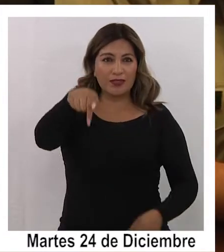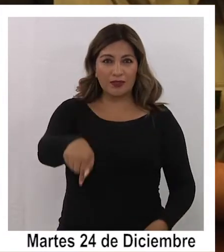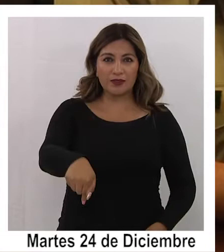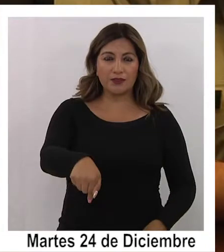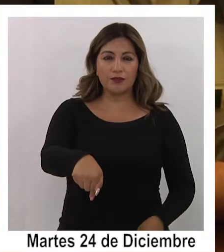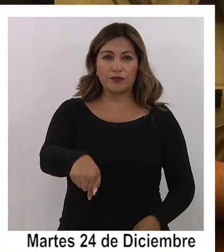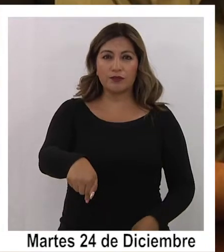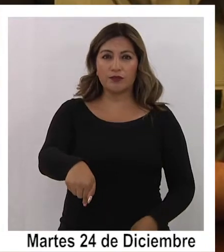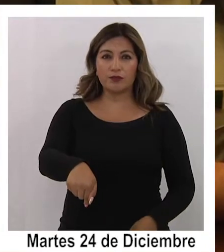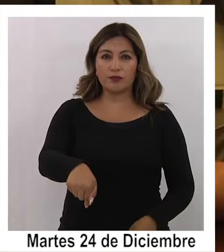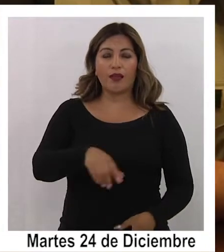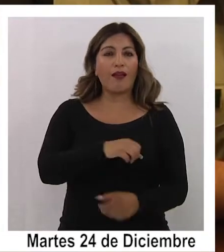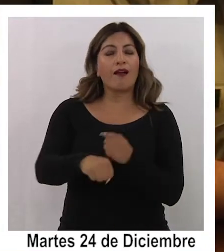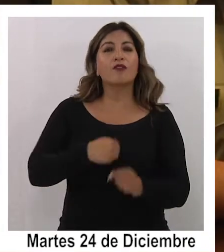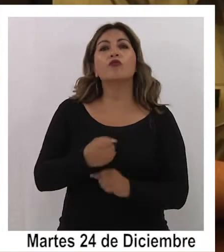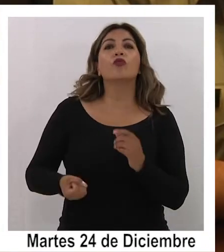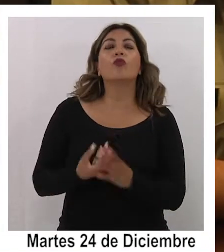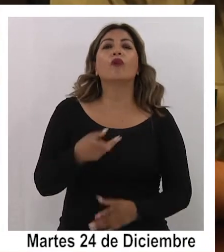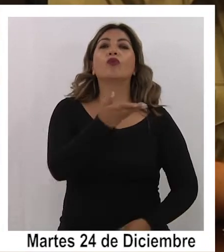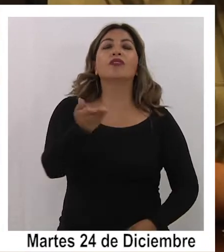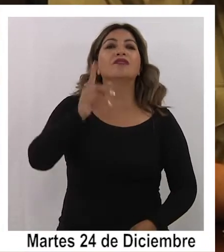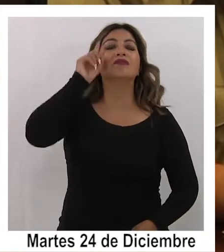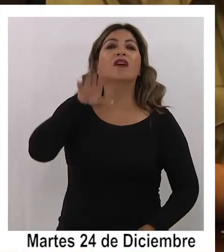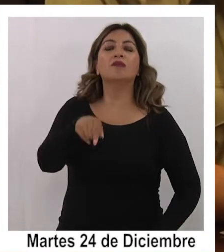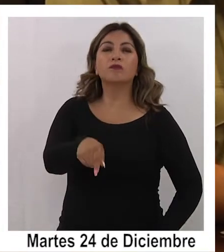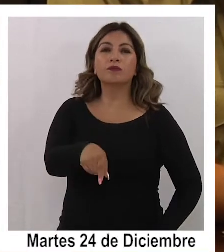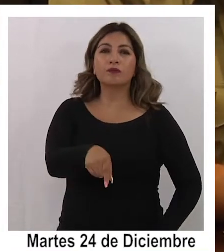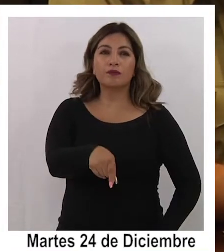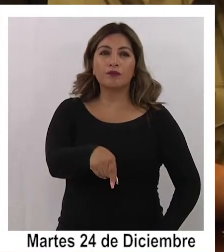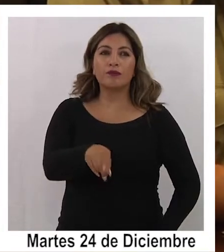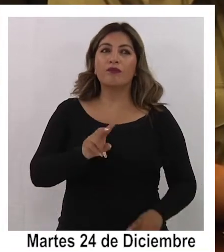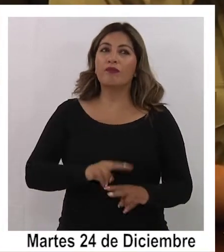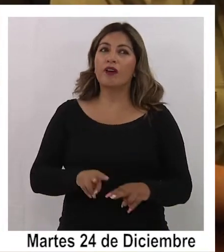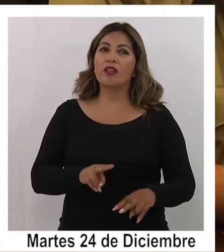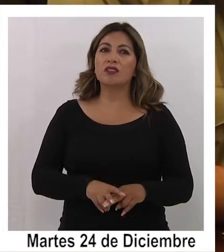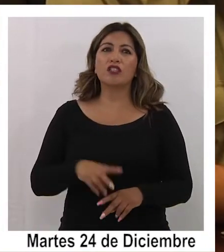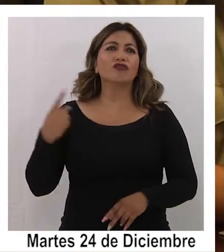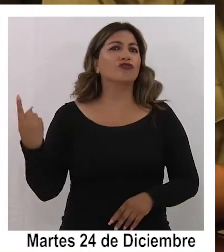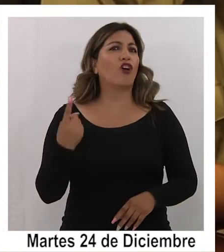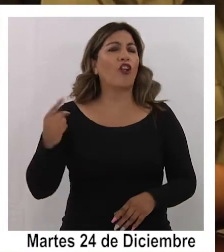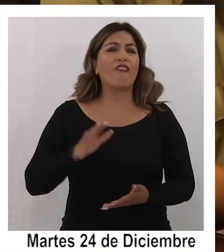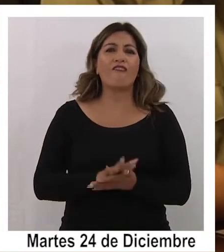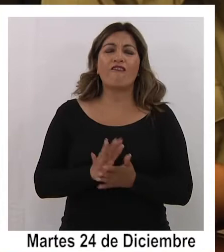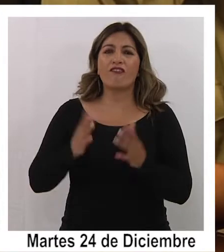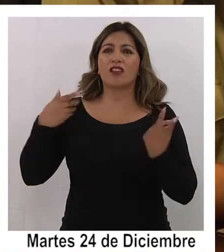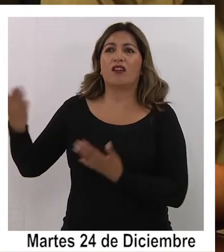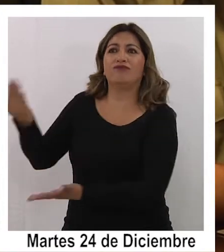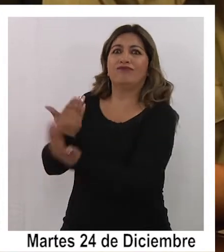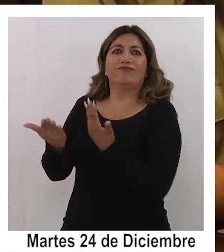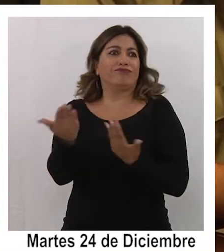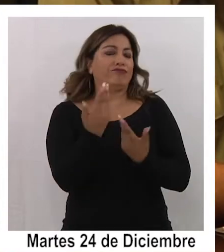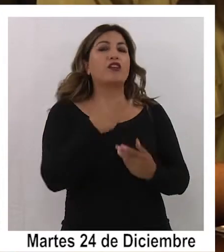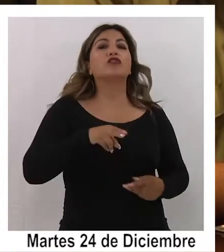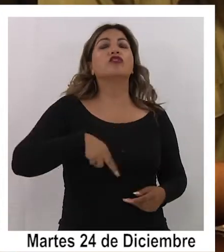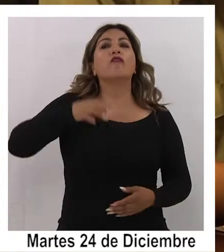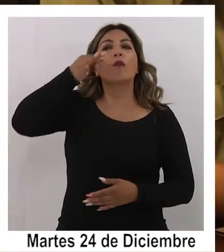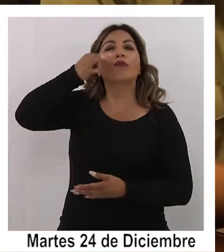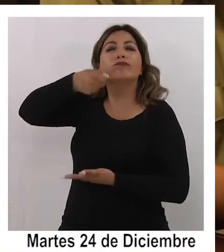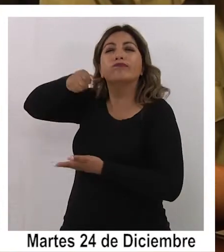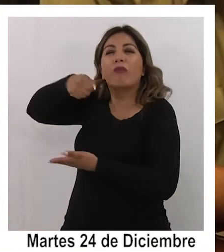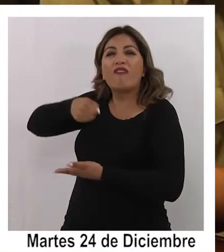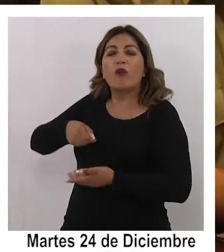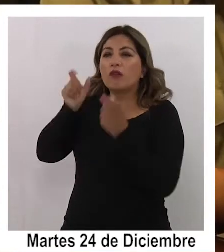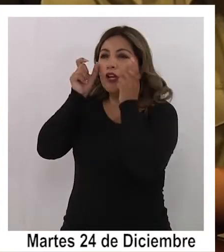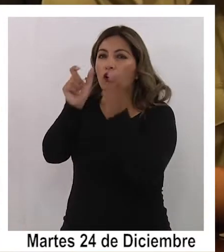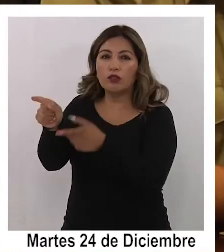del Año Nuevo, ustedes entenderán, van a ser estas fiestas autoconvocadas, las cuales vamos a revisar y